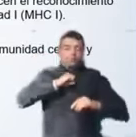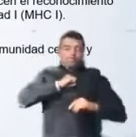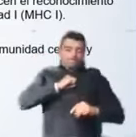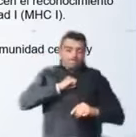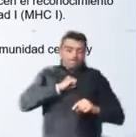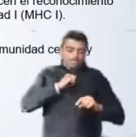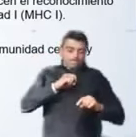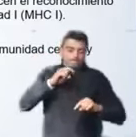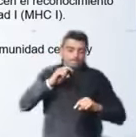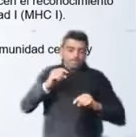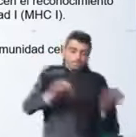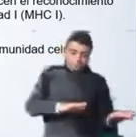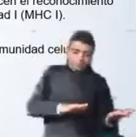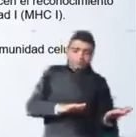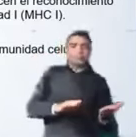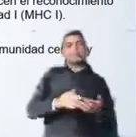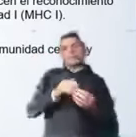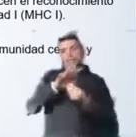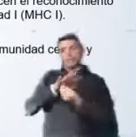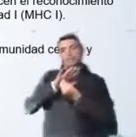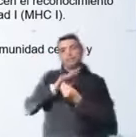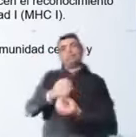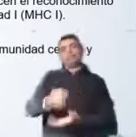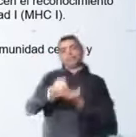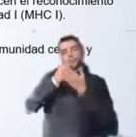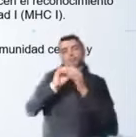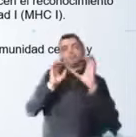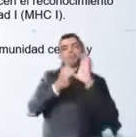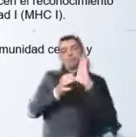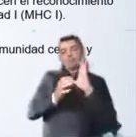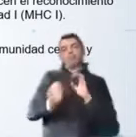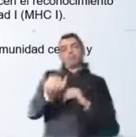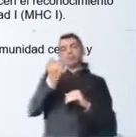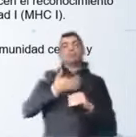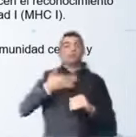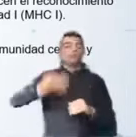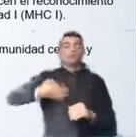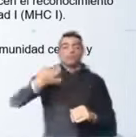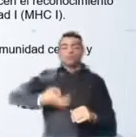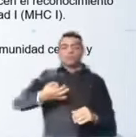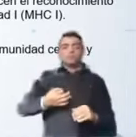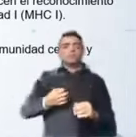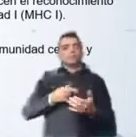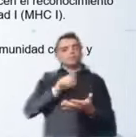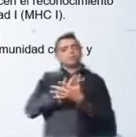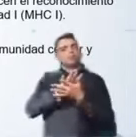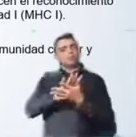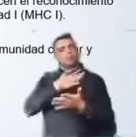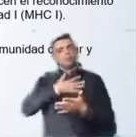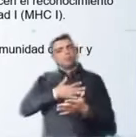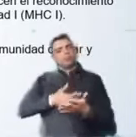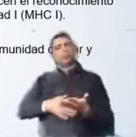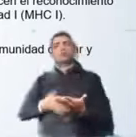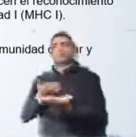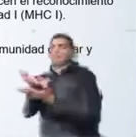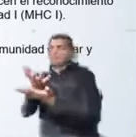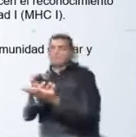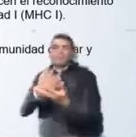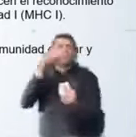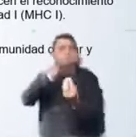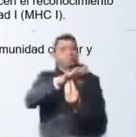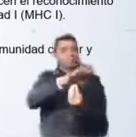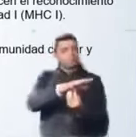las cuales yo siempre me encuentro muy tranquilo al momento de recomendar Ganoderma y Cordyceps, porque la evidencia científica